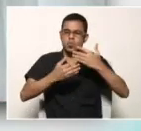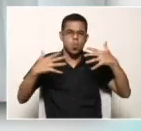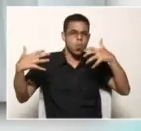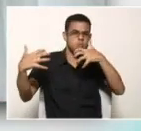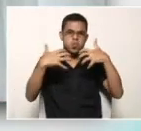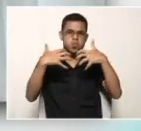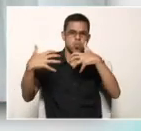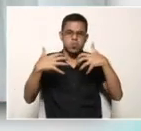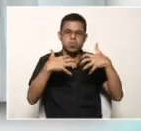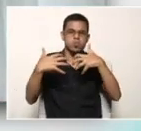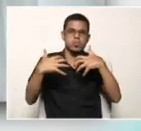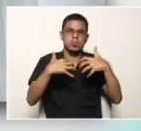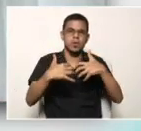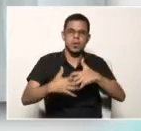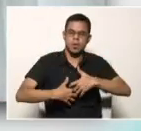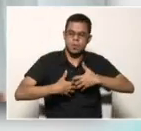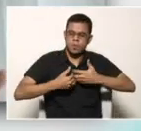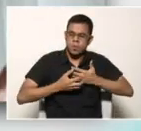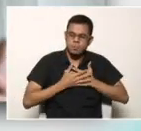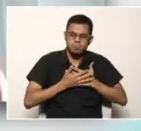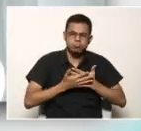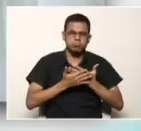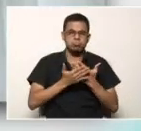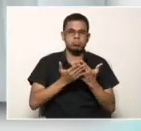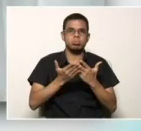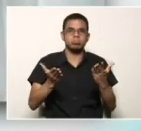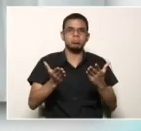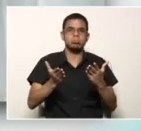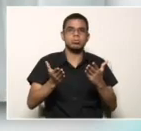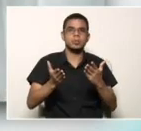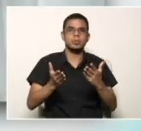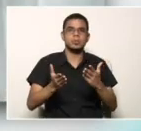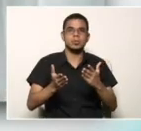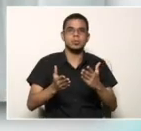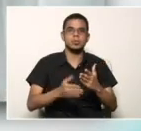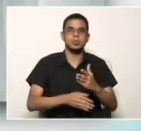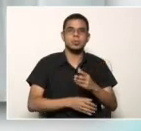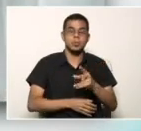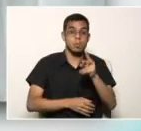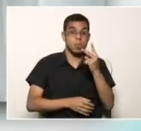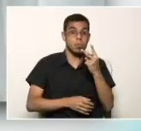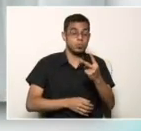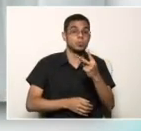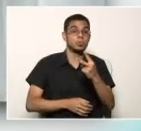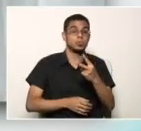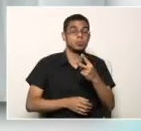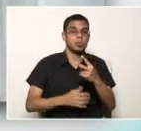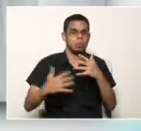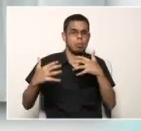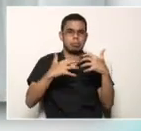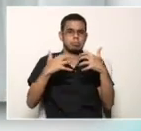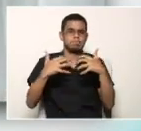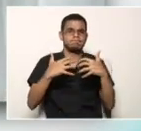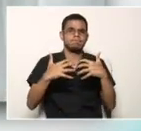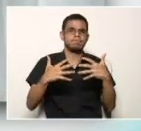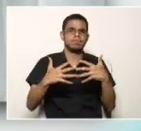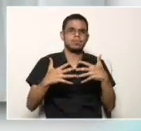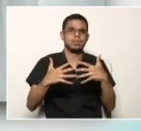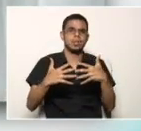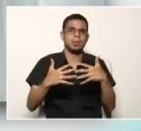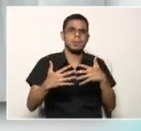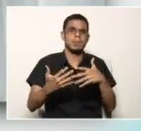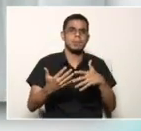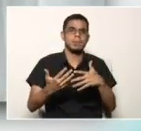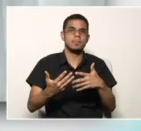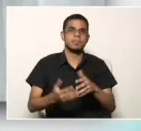Fueron 2 décadas de entrega verdadera e infinito sacrificio. 2 bandos se formaron. Los que apostamos a